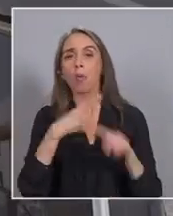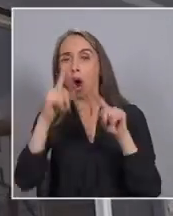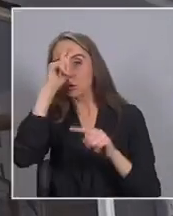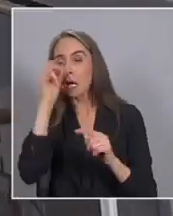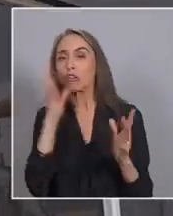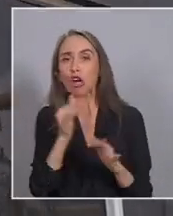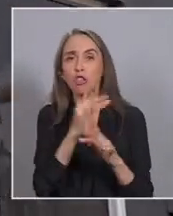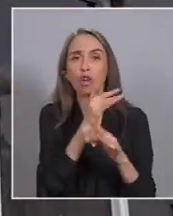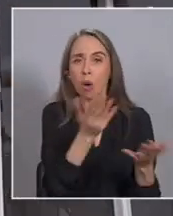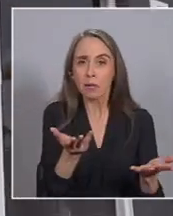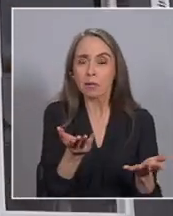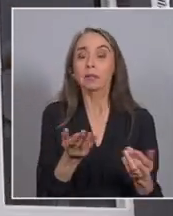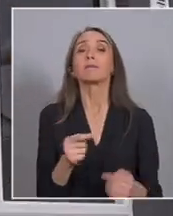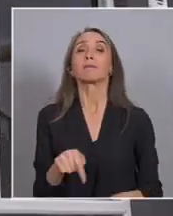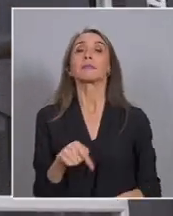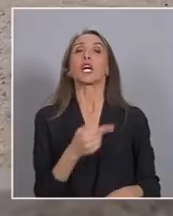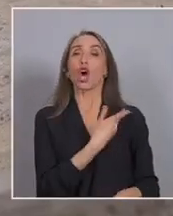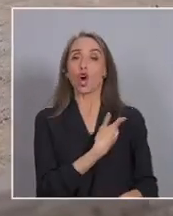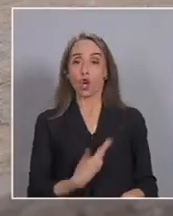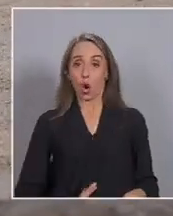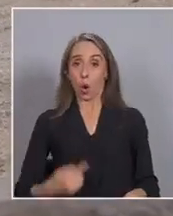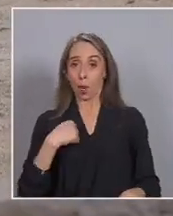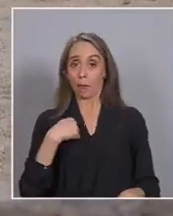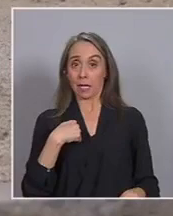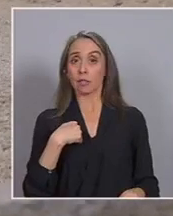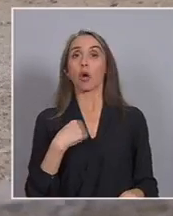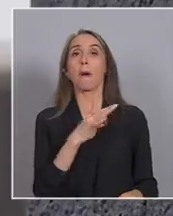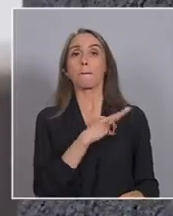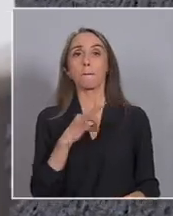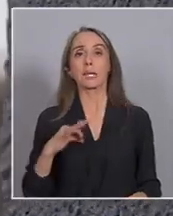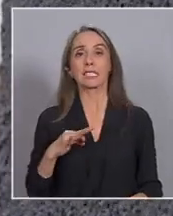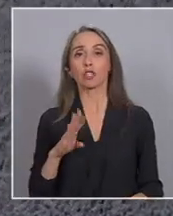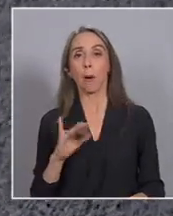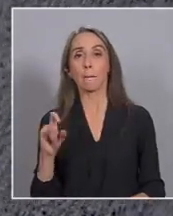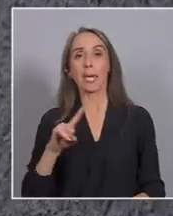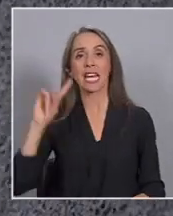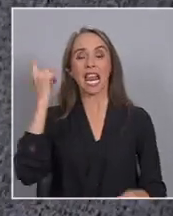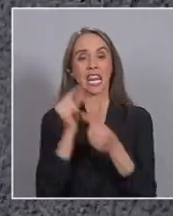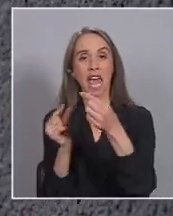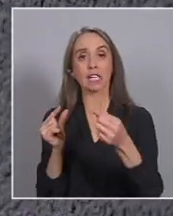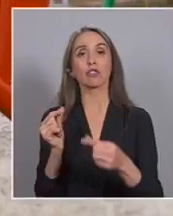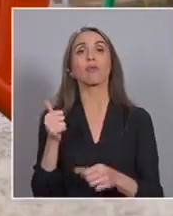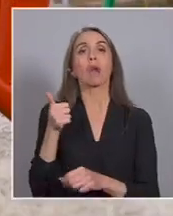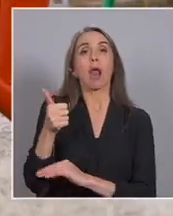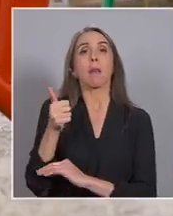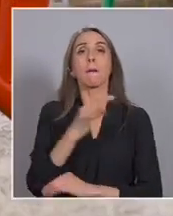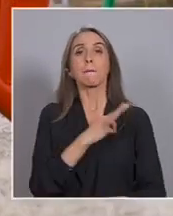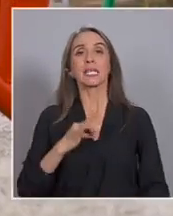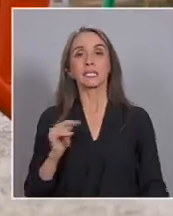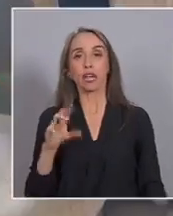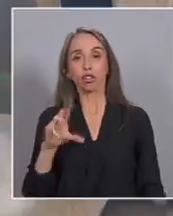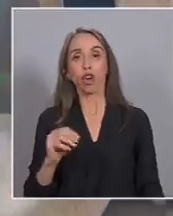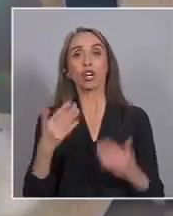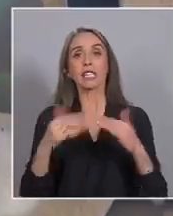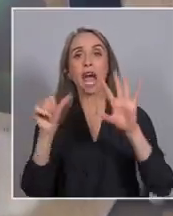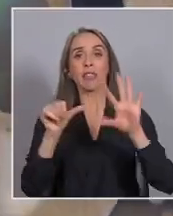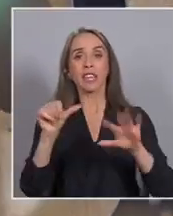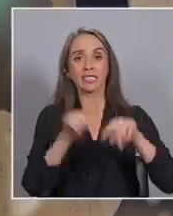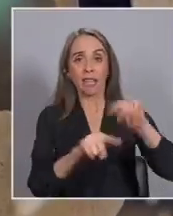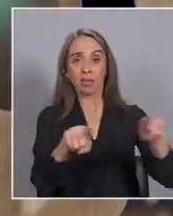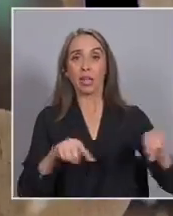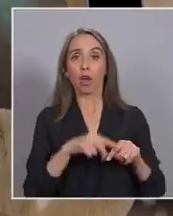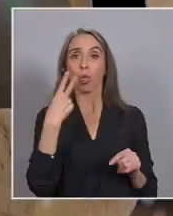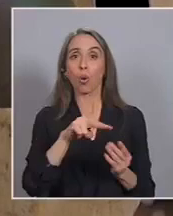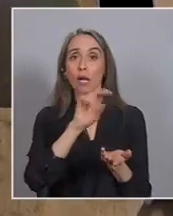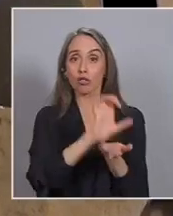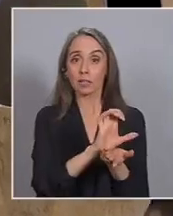Por eso, durante nuestro gobierno, el Ministerio de Bienes Nacionales, dirigido por la ministra Javiera Toro, ya entregó 16 terrenos fiscales